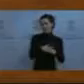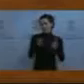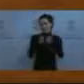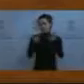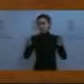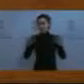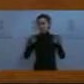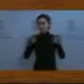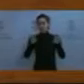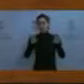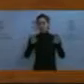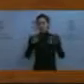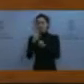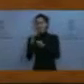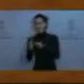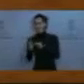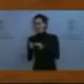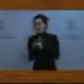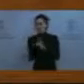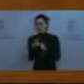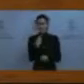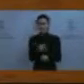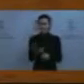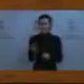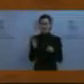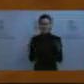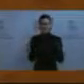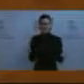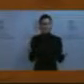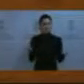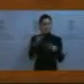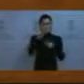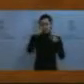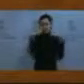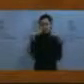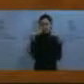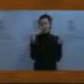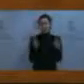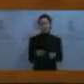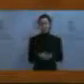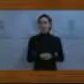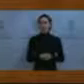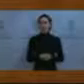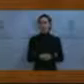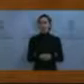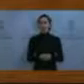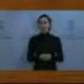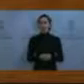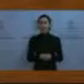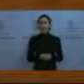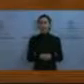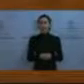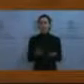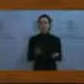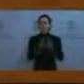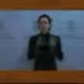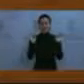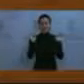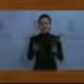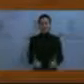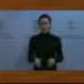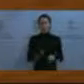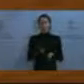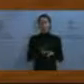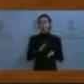¿no? Es decir, hay que hacer SOGEPSA 100% pública, porque si no, la empresa se hunde. No, la empresa se hunde por cómo la han